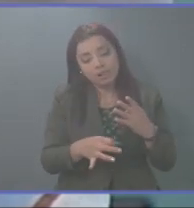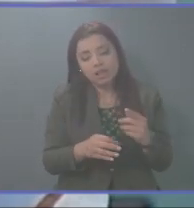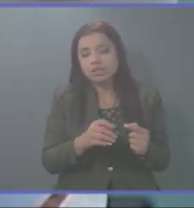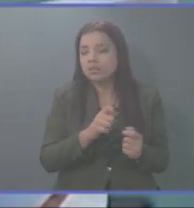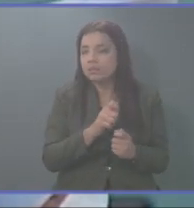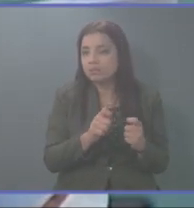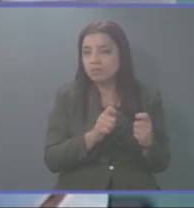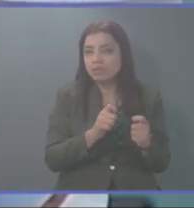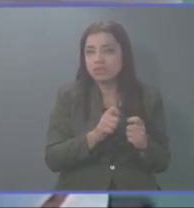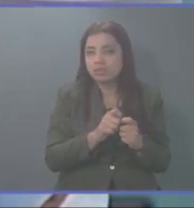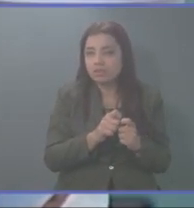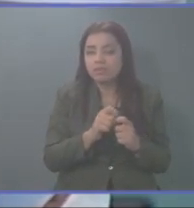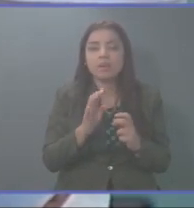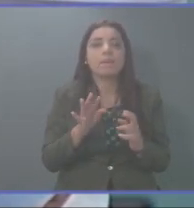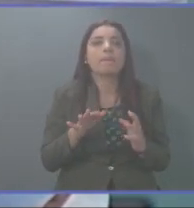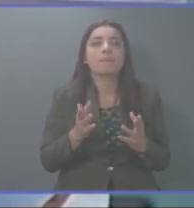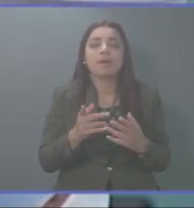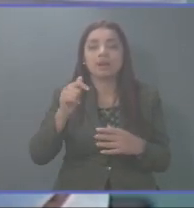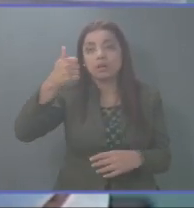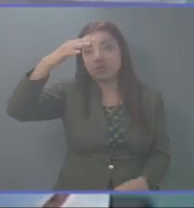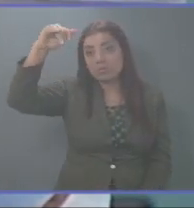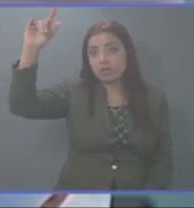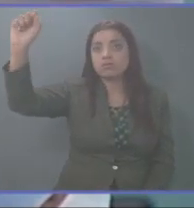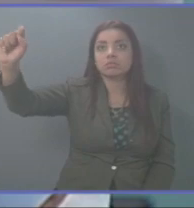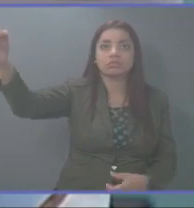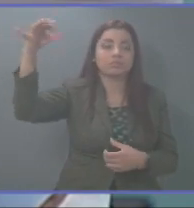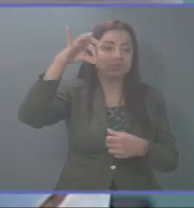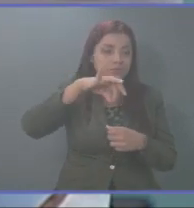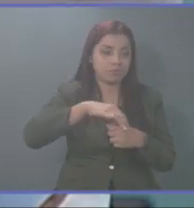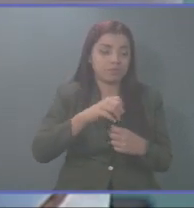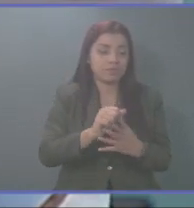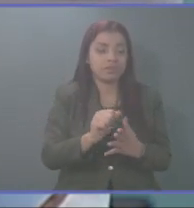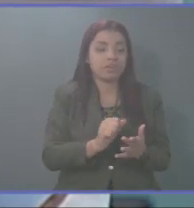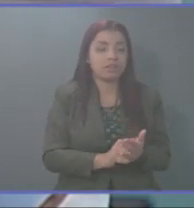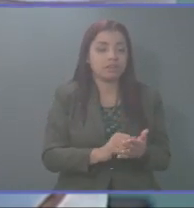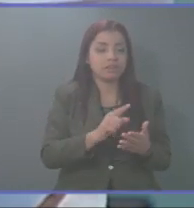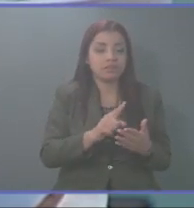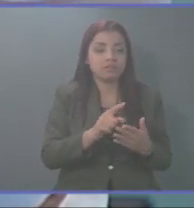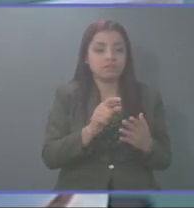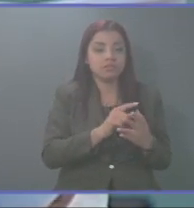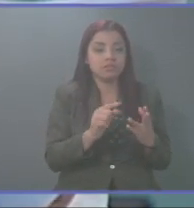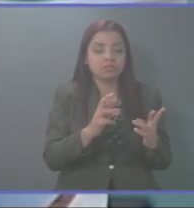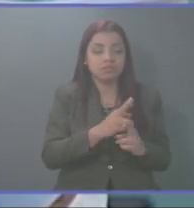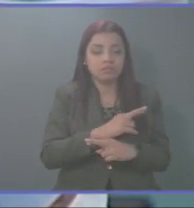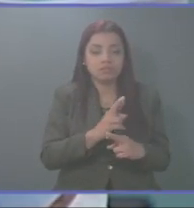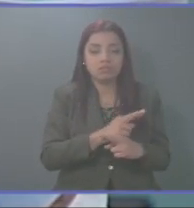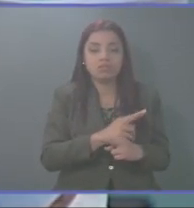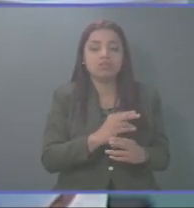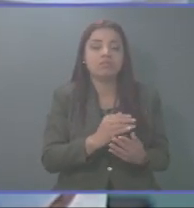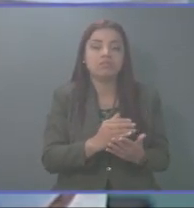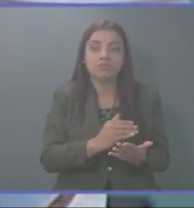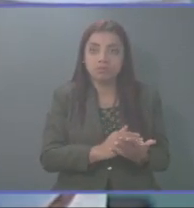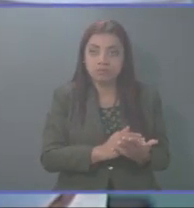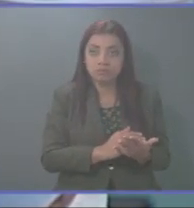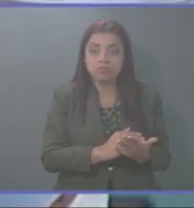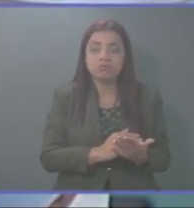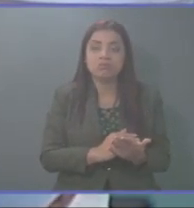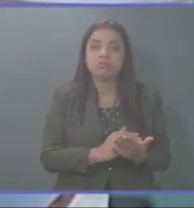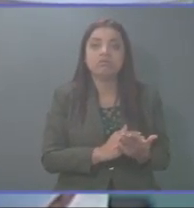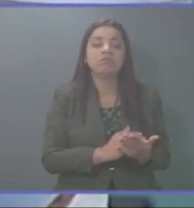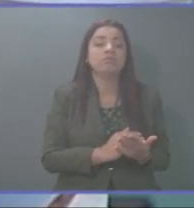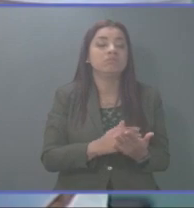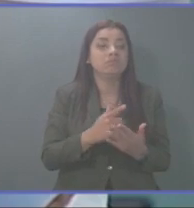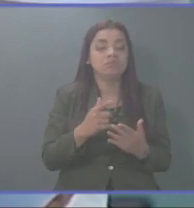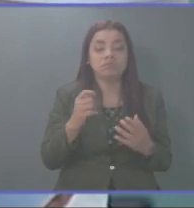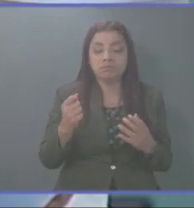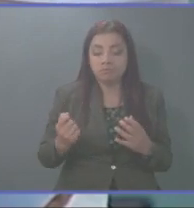del Voto desde el Exterior. Artículo 2. Refórmase el artículo 1 de la siguiente manera. Artículo 1. Créase